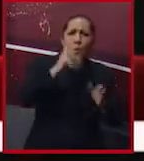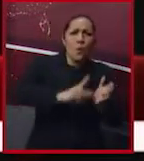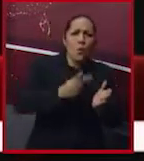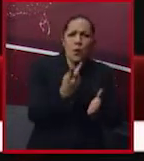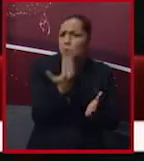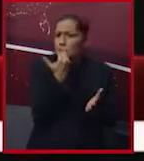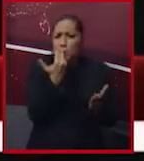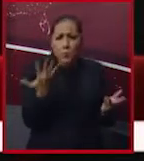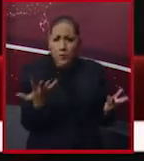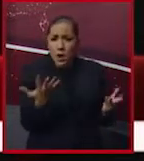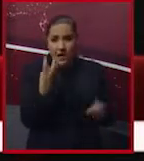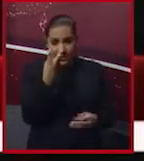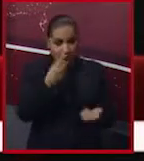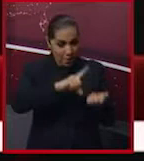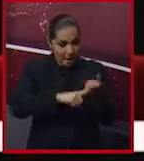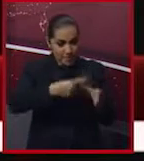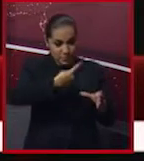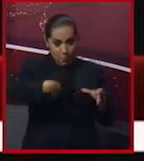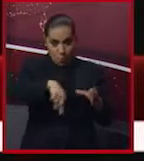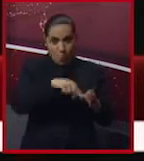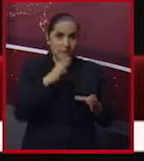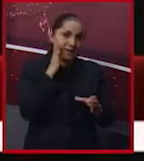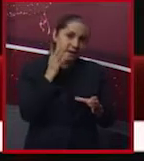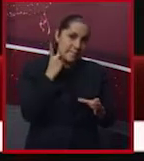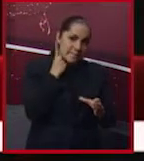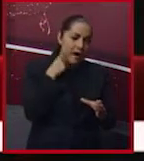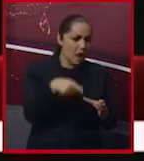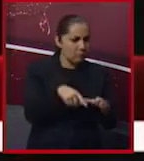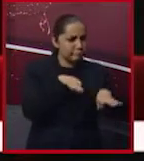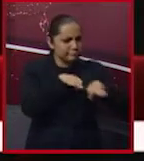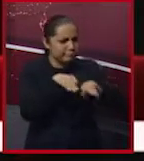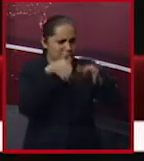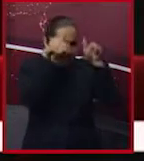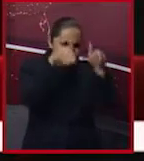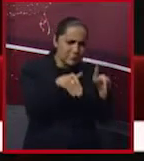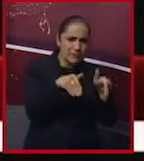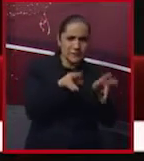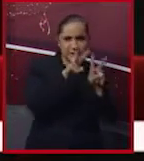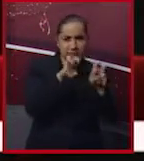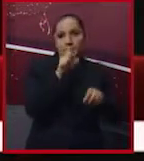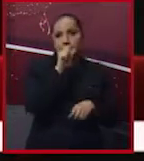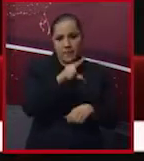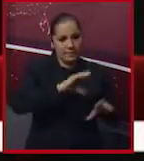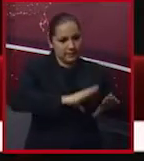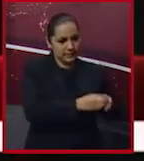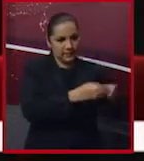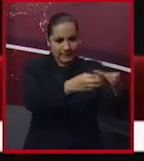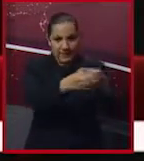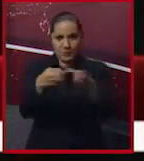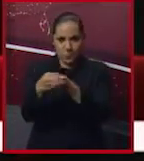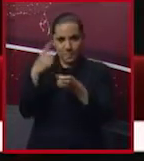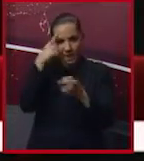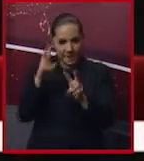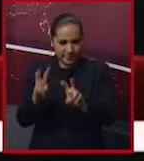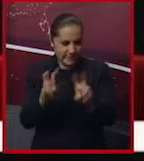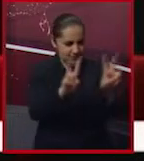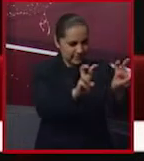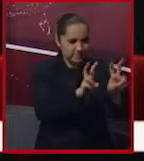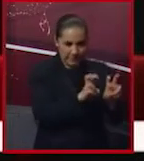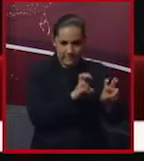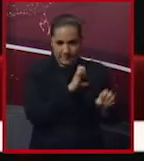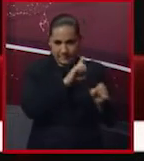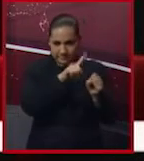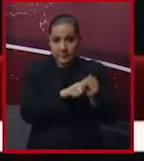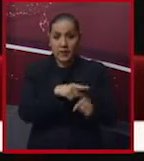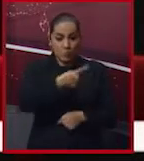los trabajos de la Cámara en general, pero de manera particular en los centros y de manera especial en el CEDIP, en el Centro